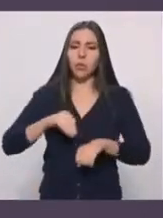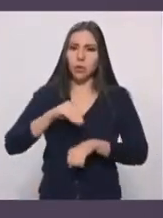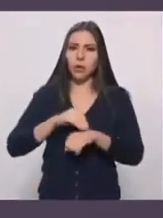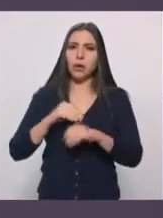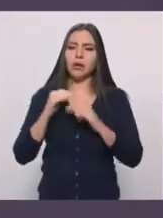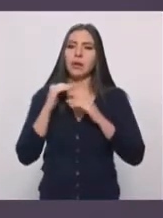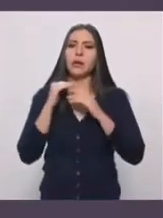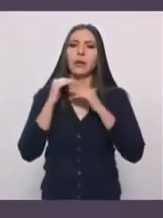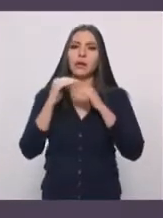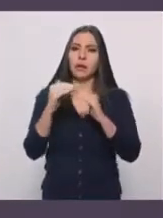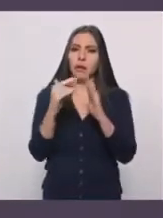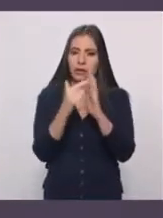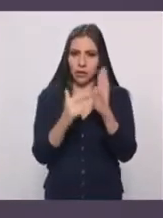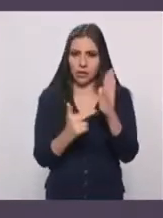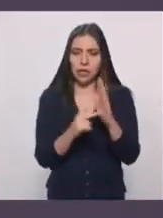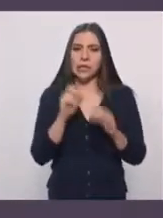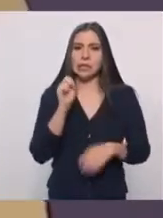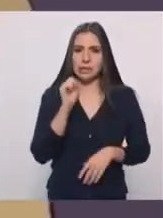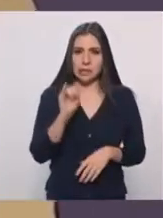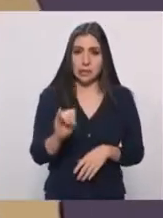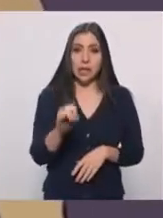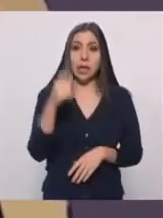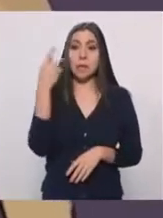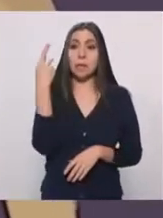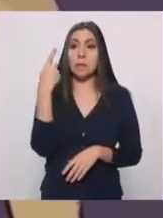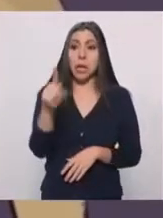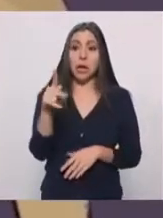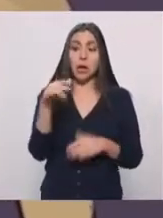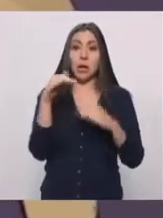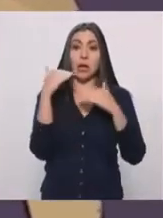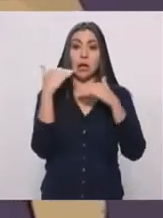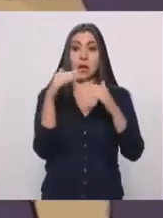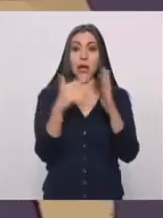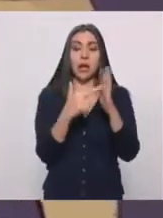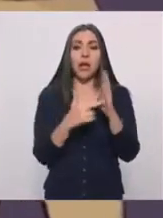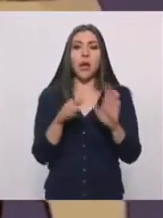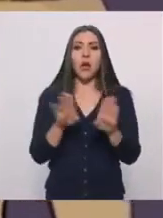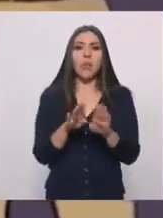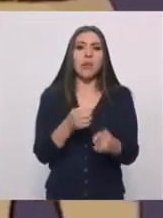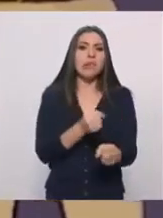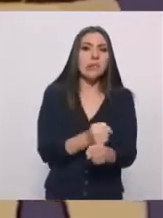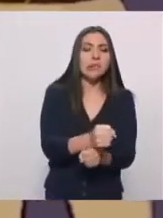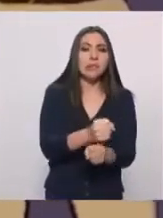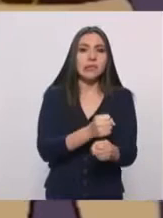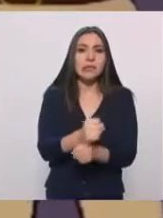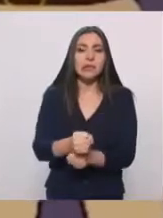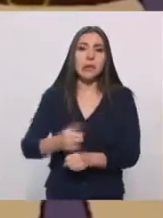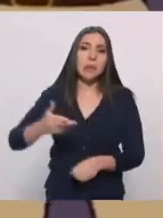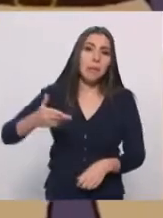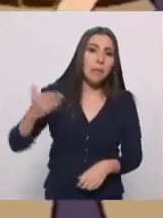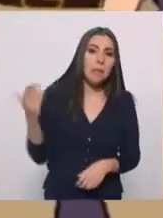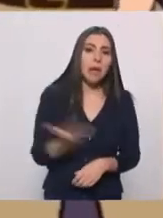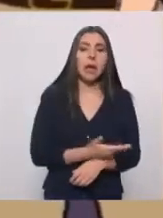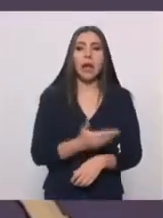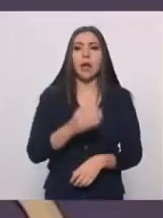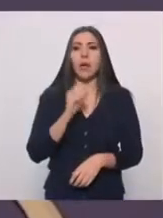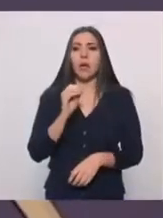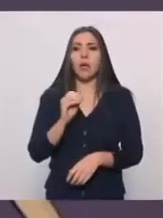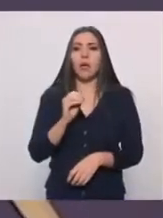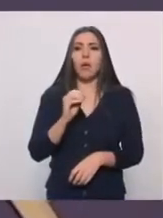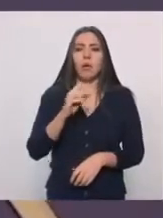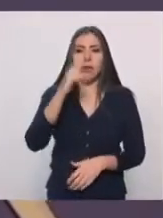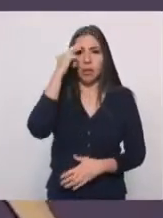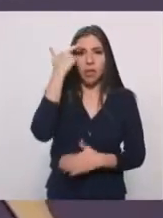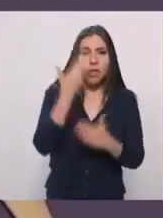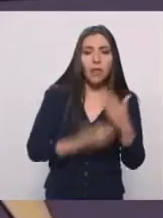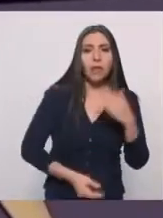no en nombre de poner esos límites le vamos a maltratar, golpear, peor aún, o faltar el